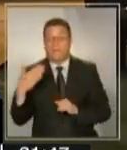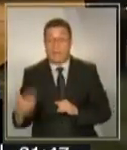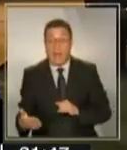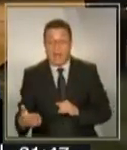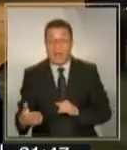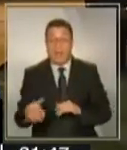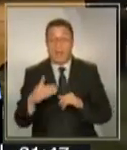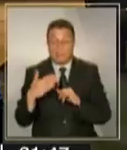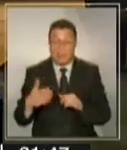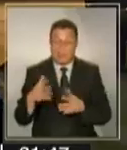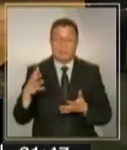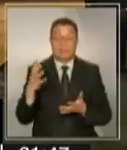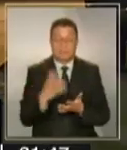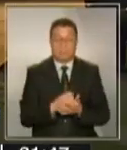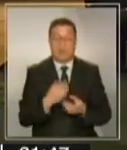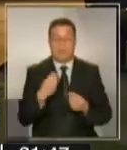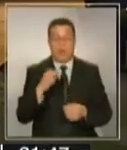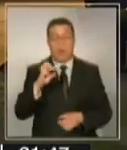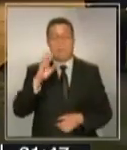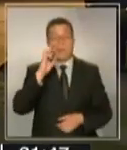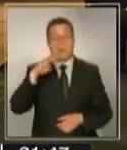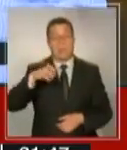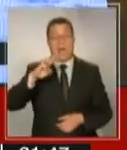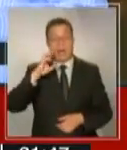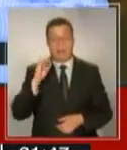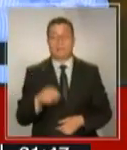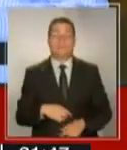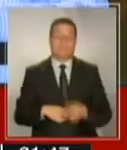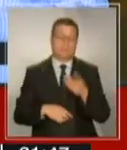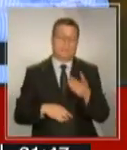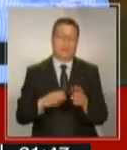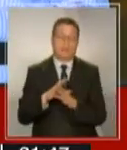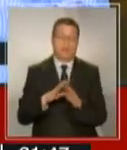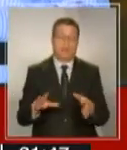finalmente tengamos una buena primaria. Felipe